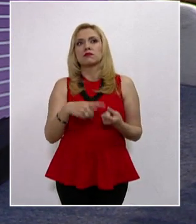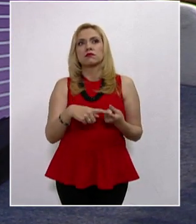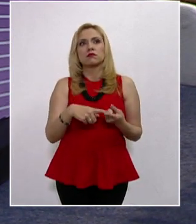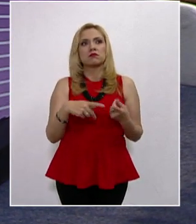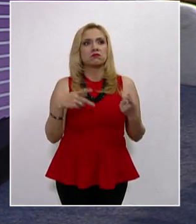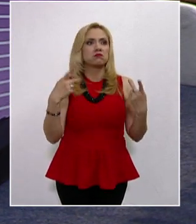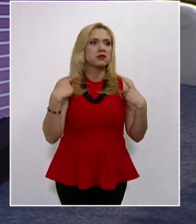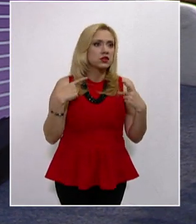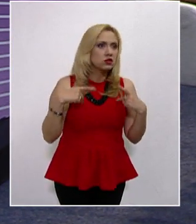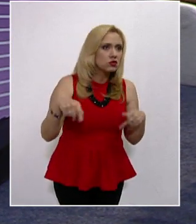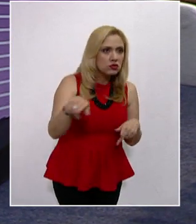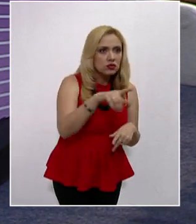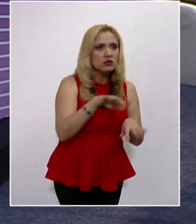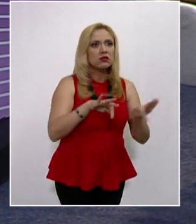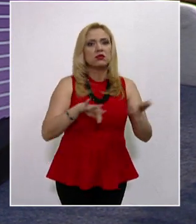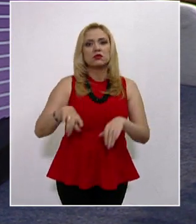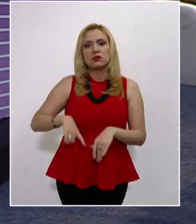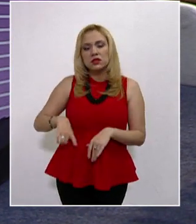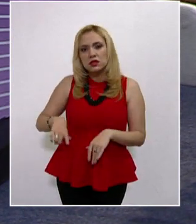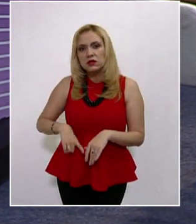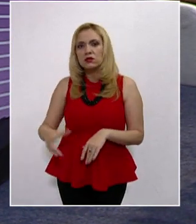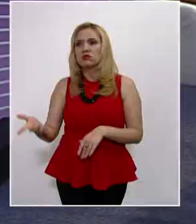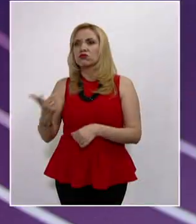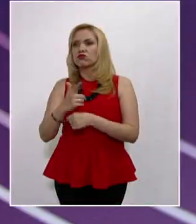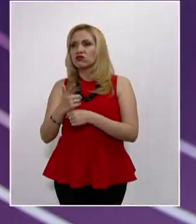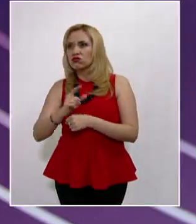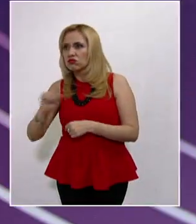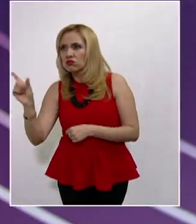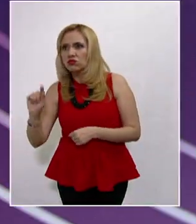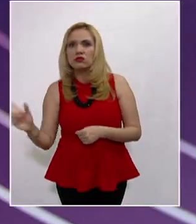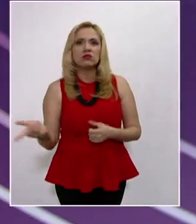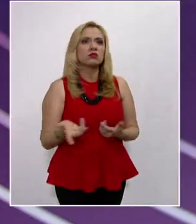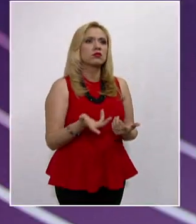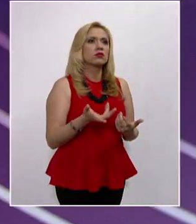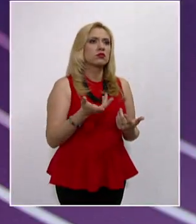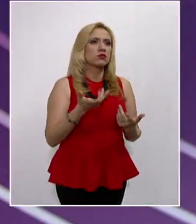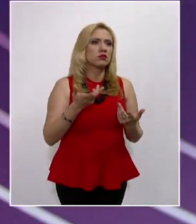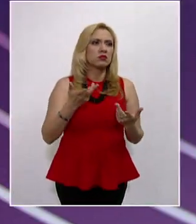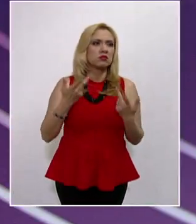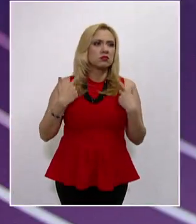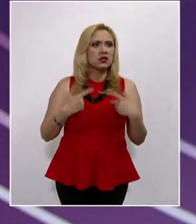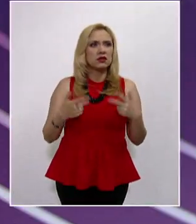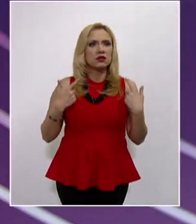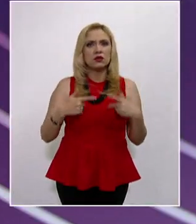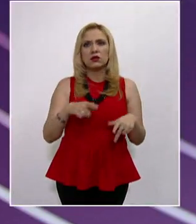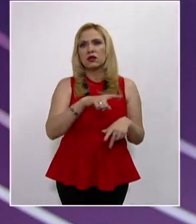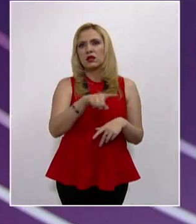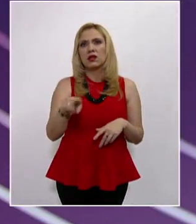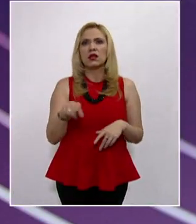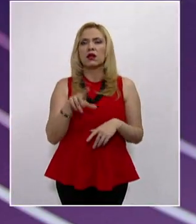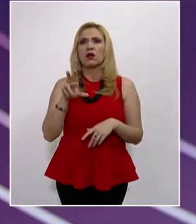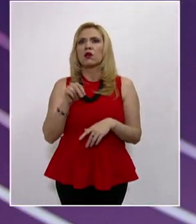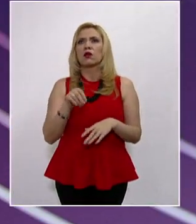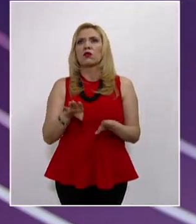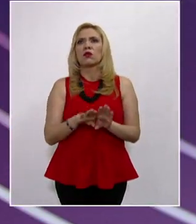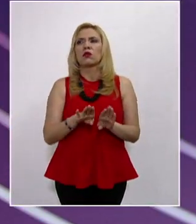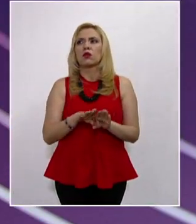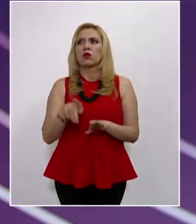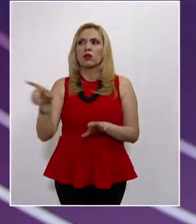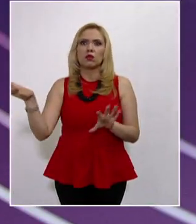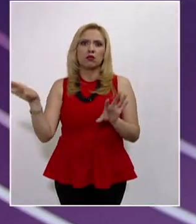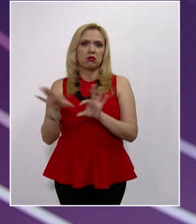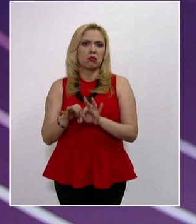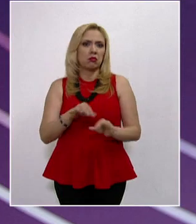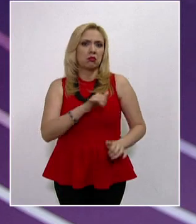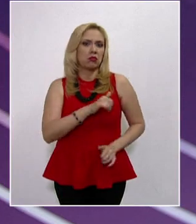servidoras y servidores públicos, en general a otras personas que no necesariamente serían perceptibles o conocibles para toda la gente y no obstante tienen